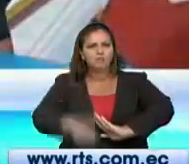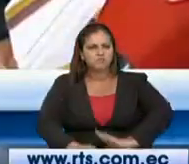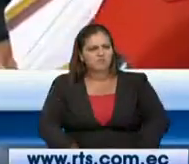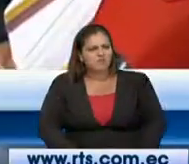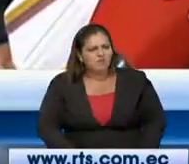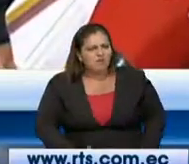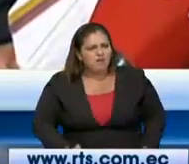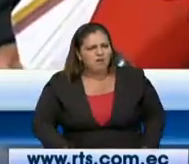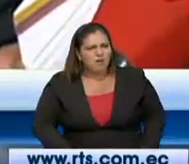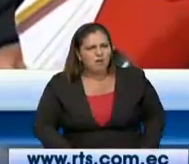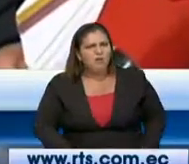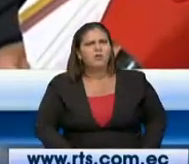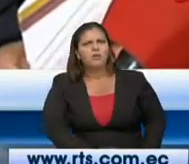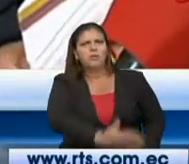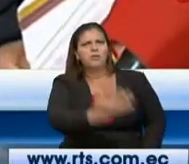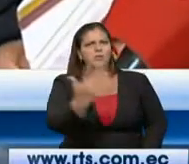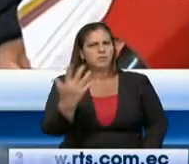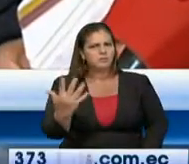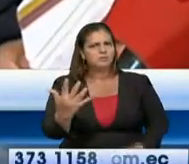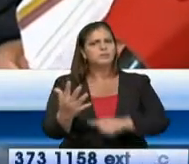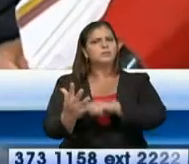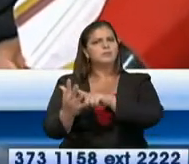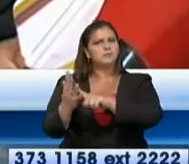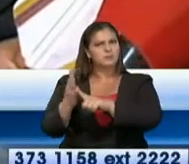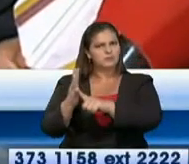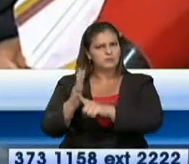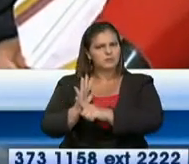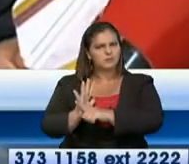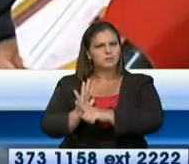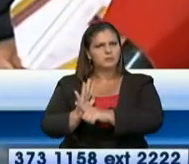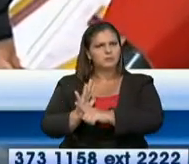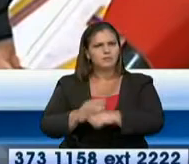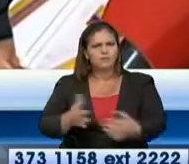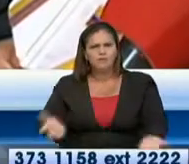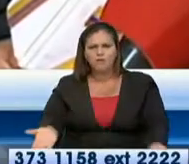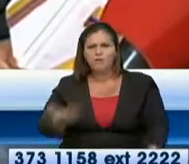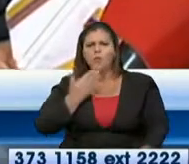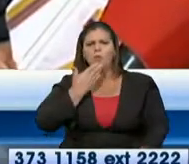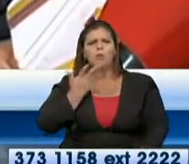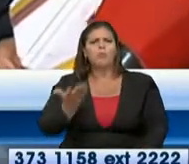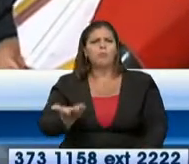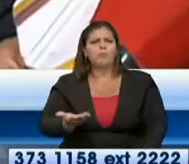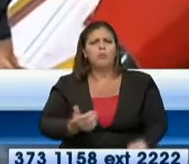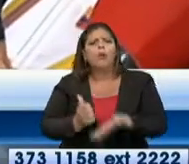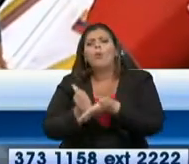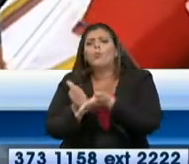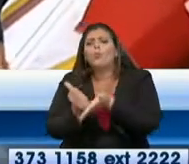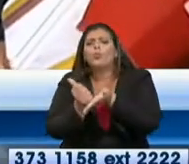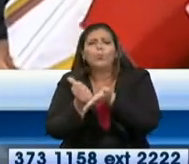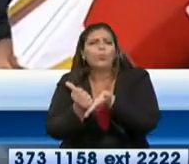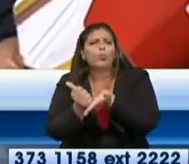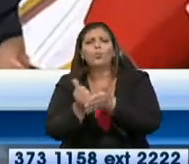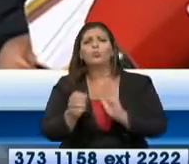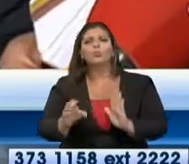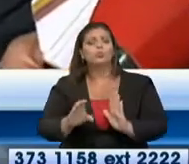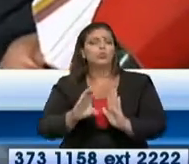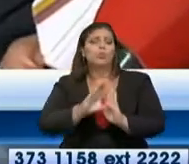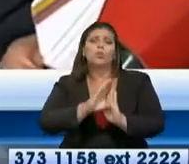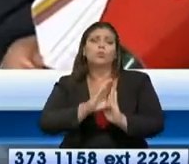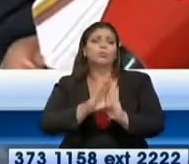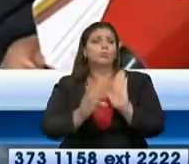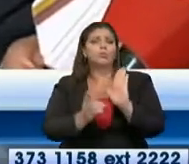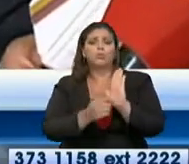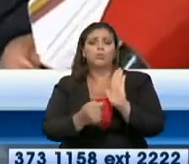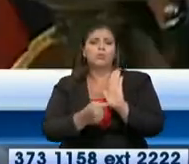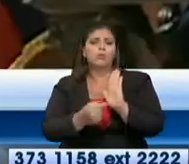con todas las personas que interpusieron el recurso, como haciéndoles un favor, les aplican el COIP en la figura que